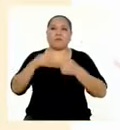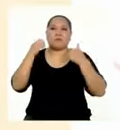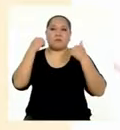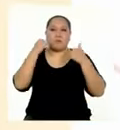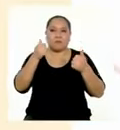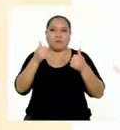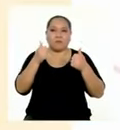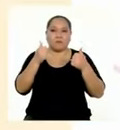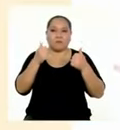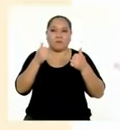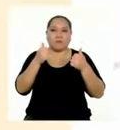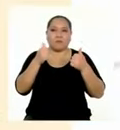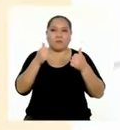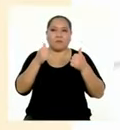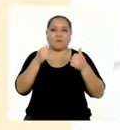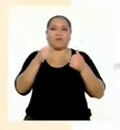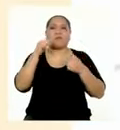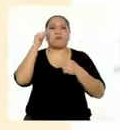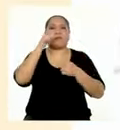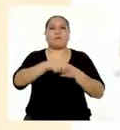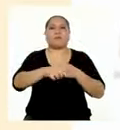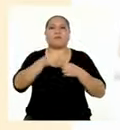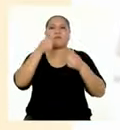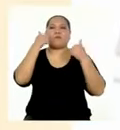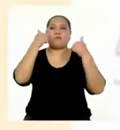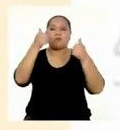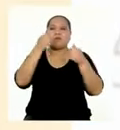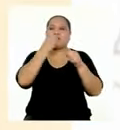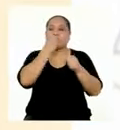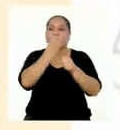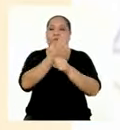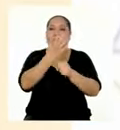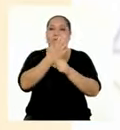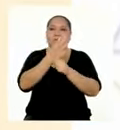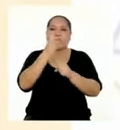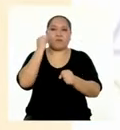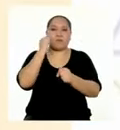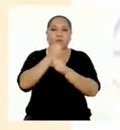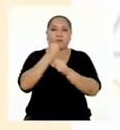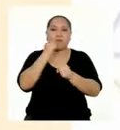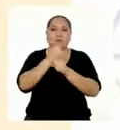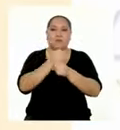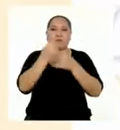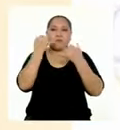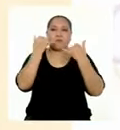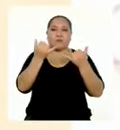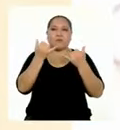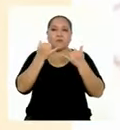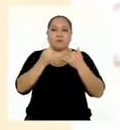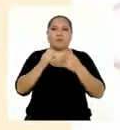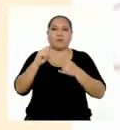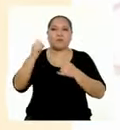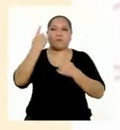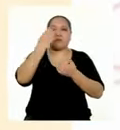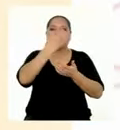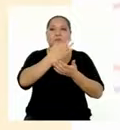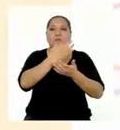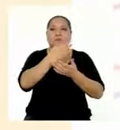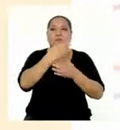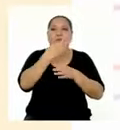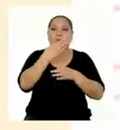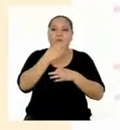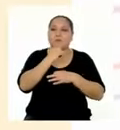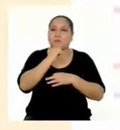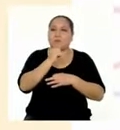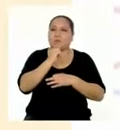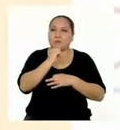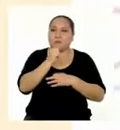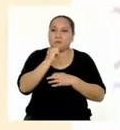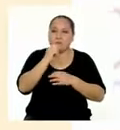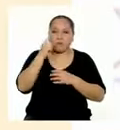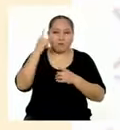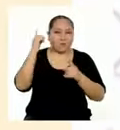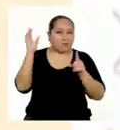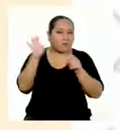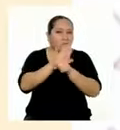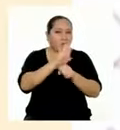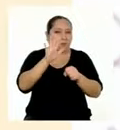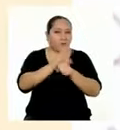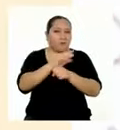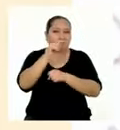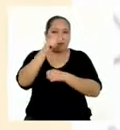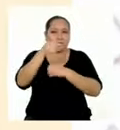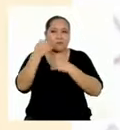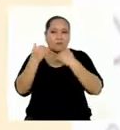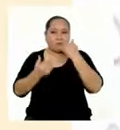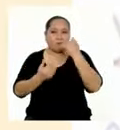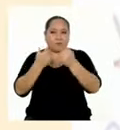Excelente, Yanira. Ha sido un gran trabajo. Ahora, lo único que falta para completar nuestro proceso